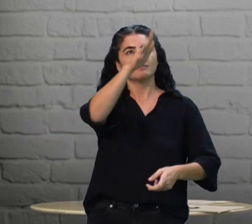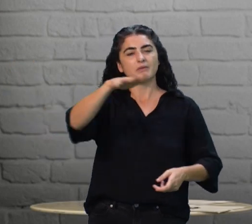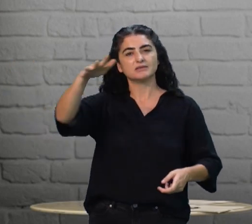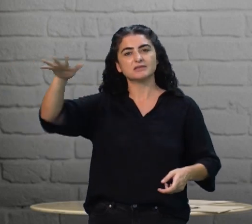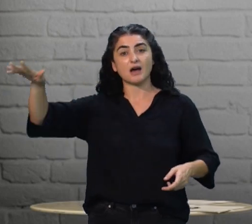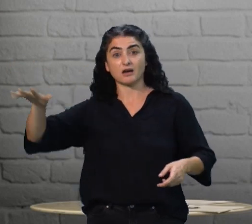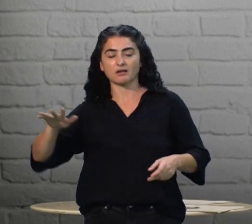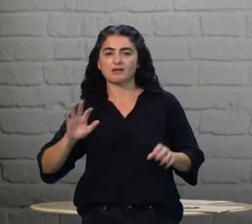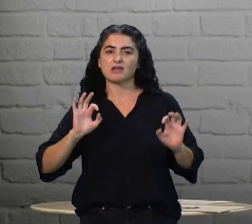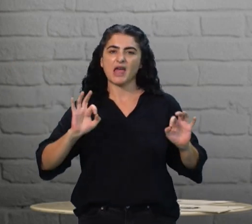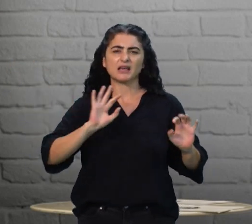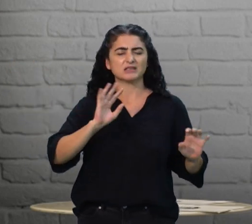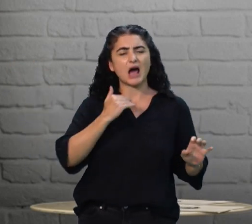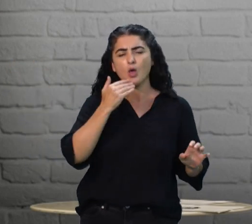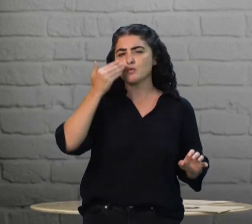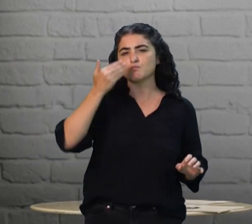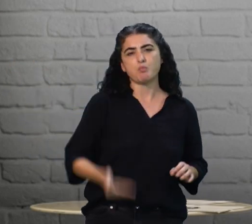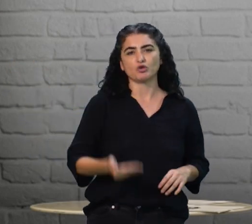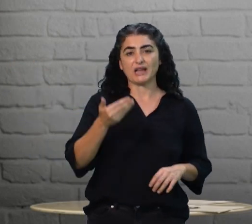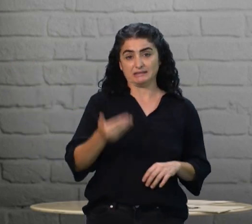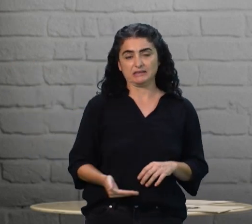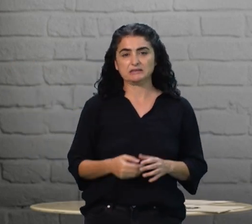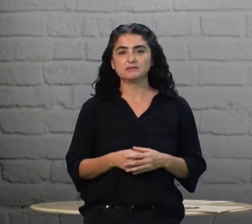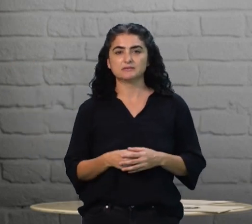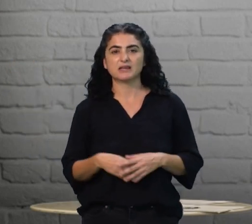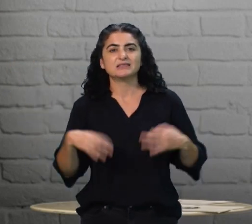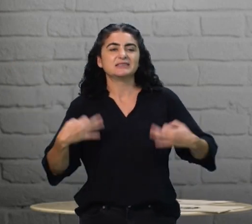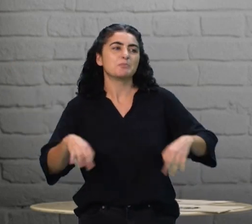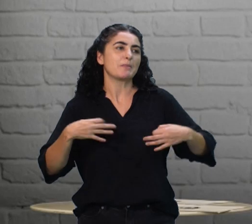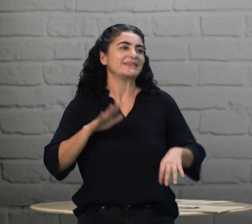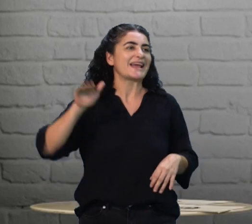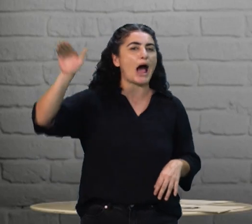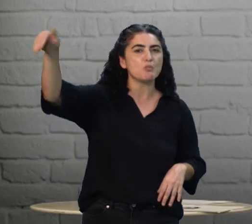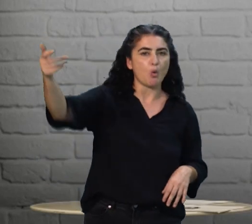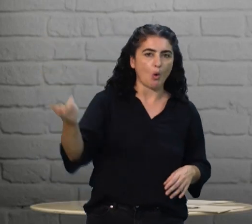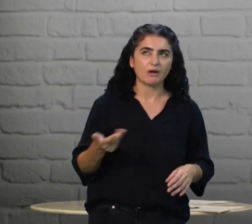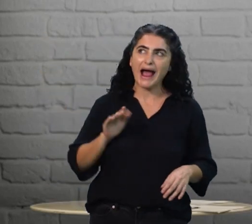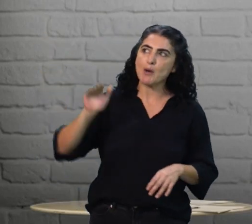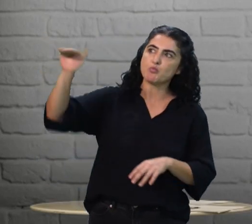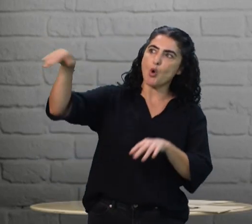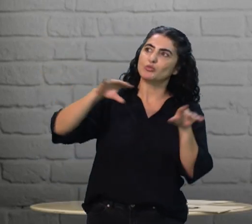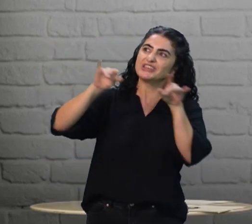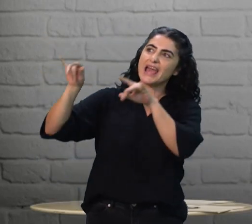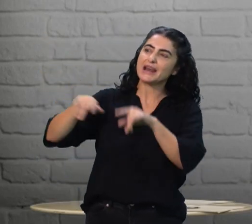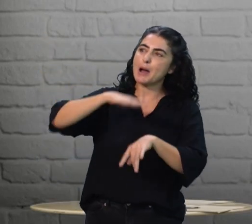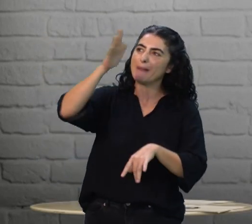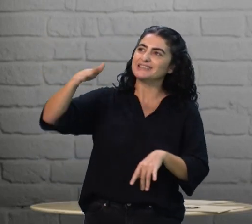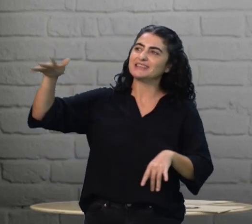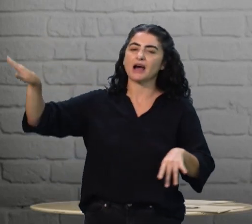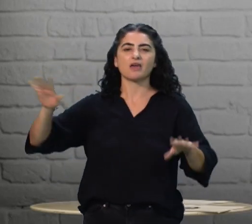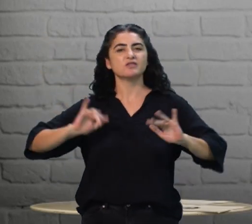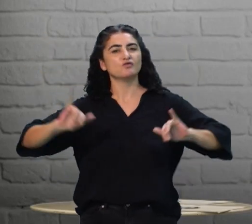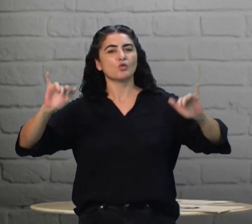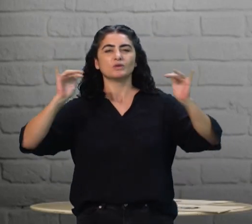las cosas importantes no más allá simplemente del campo si lo vemos como Tierra como paisaje de disfrute no de paseo